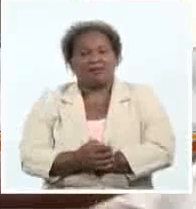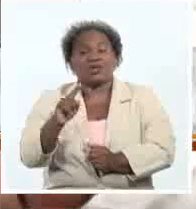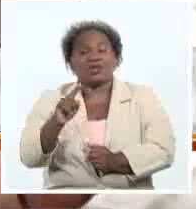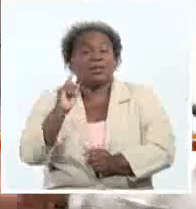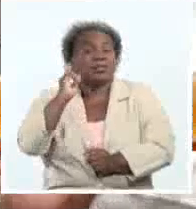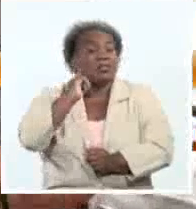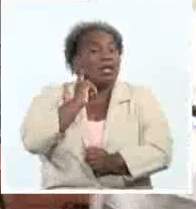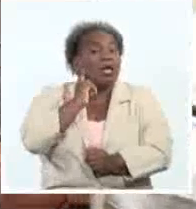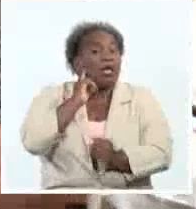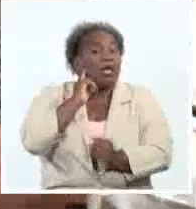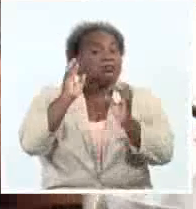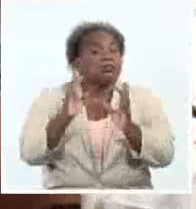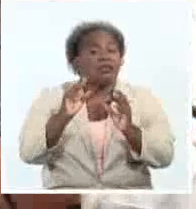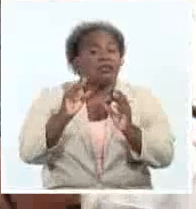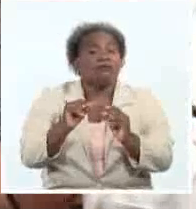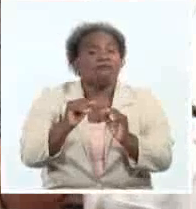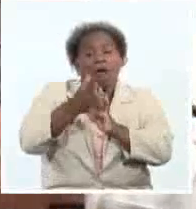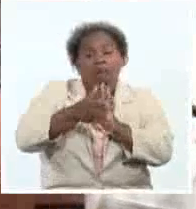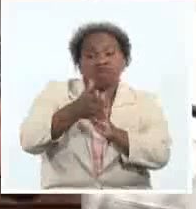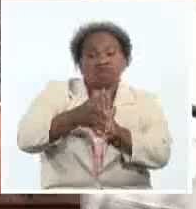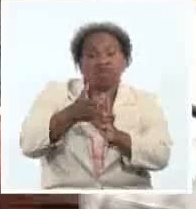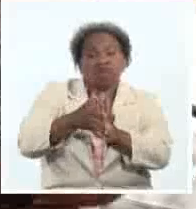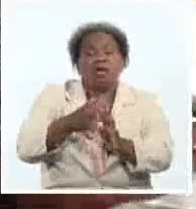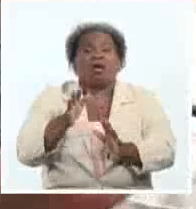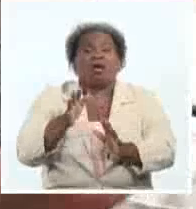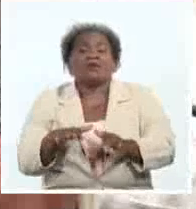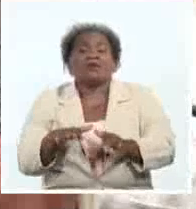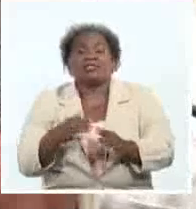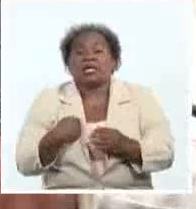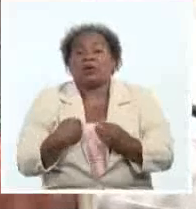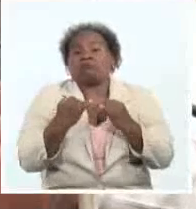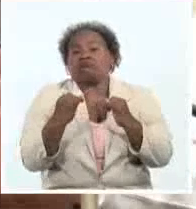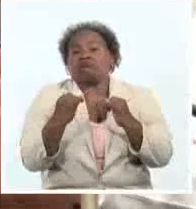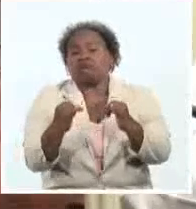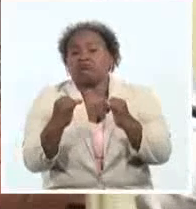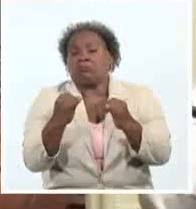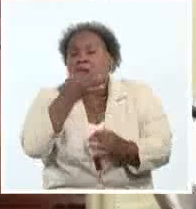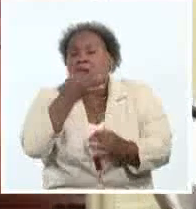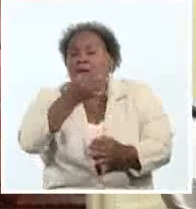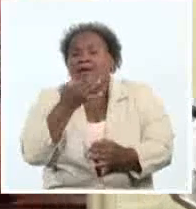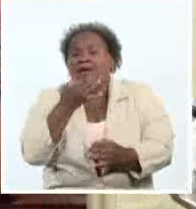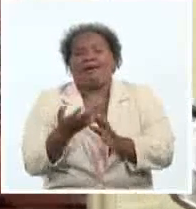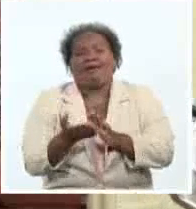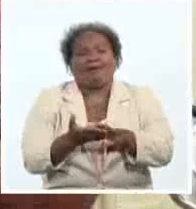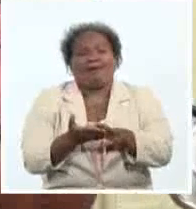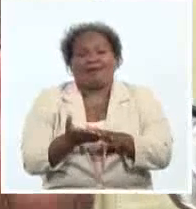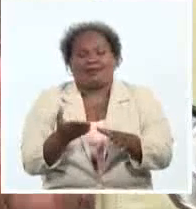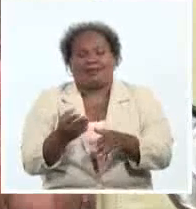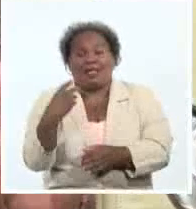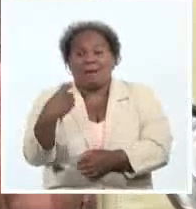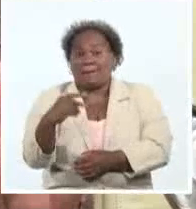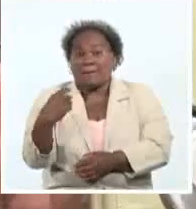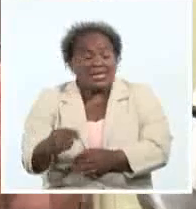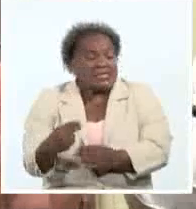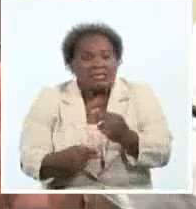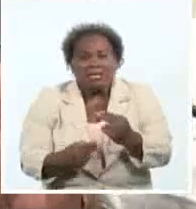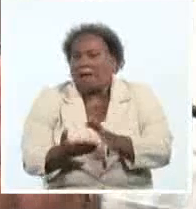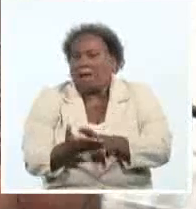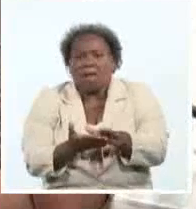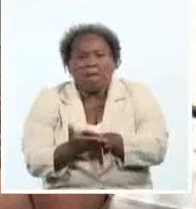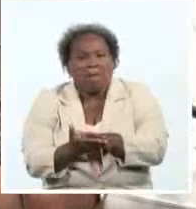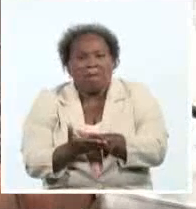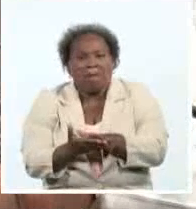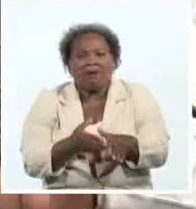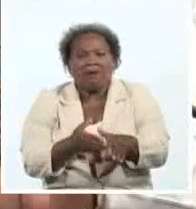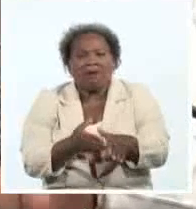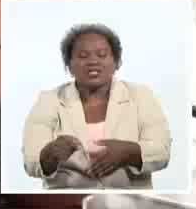escuchar cifras muchas veces tecnocráticas que no ilustran nada y en la práctica tampoco favorecen